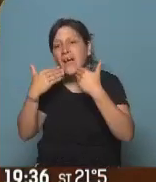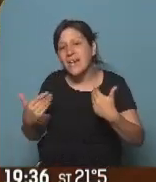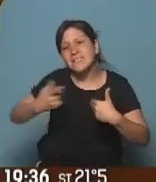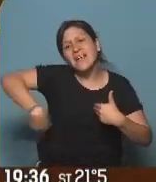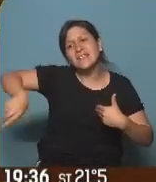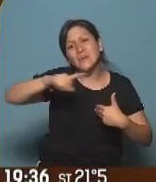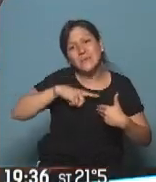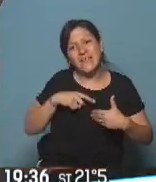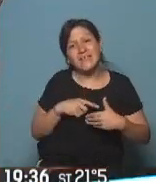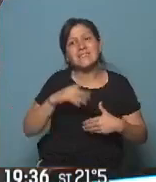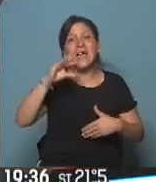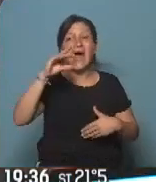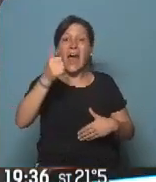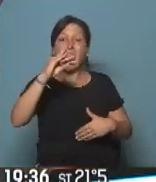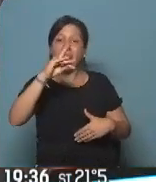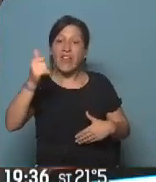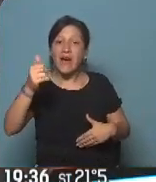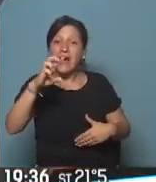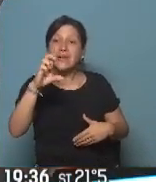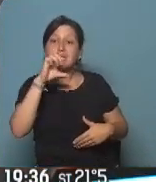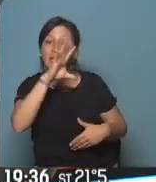ustedes un placer haber dijo la presidenta entonces de la casa del encuentro